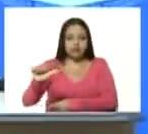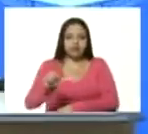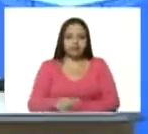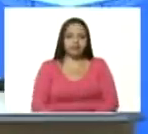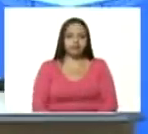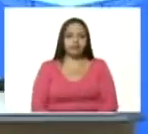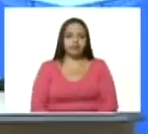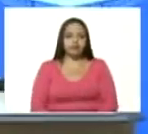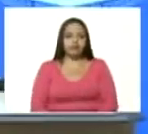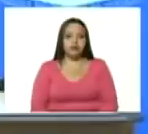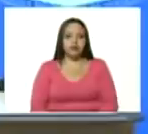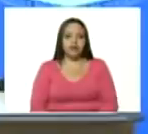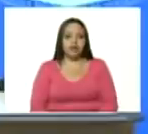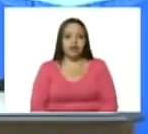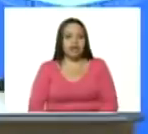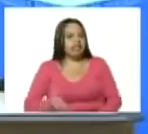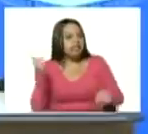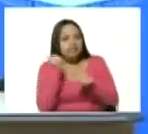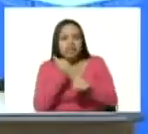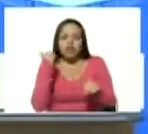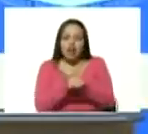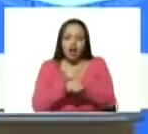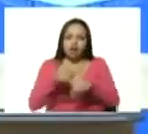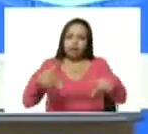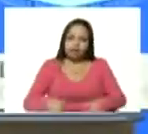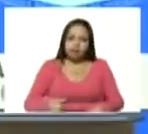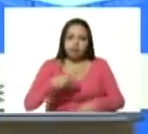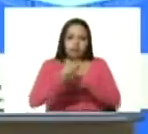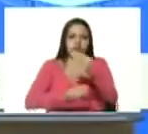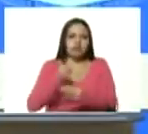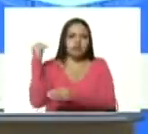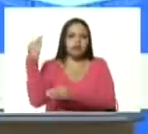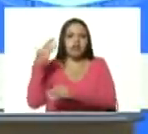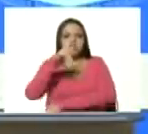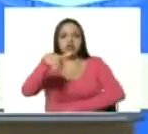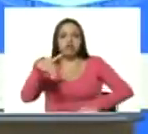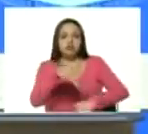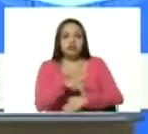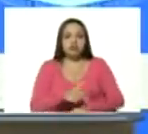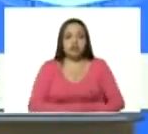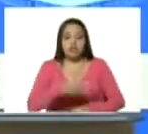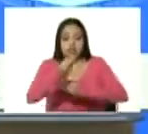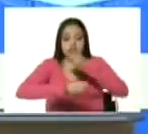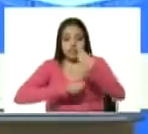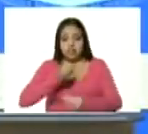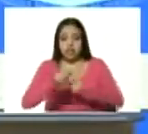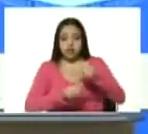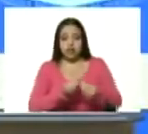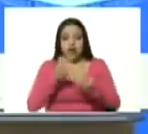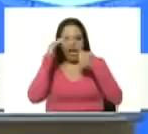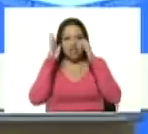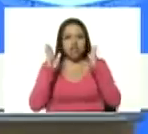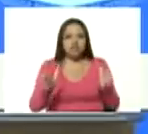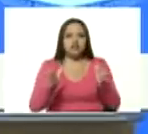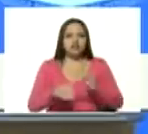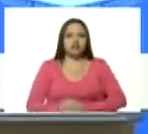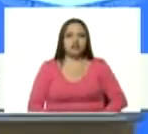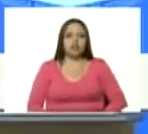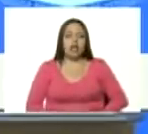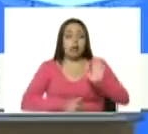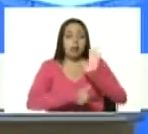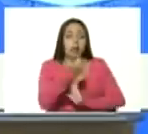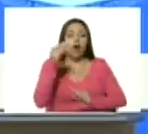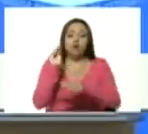semana. Este arduo trabajo legislativo de la nueva Asamblea Nacional se está haciendo atendiendo las más estrictas